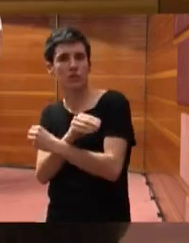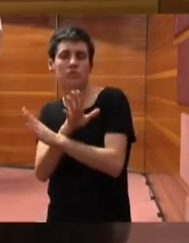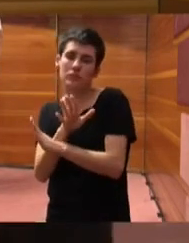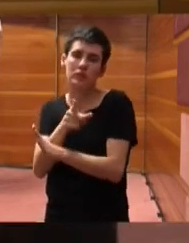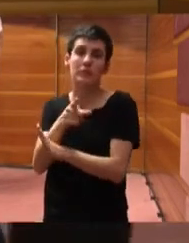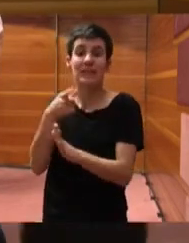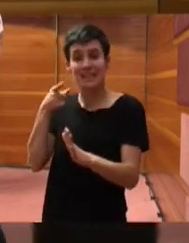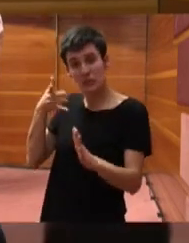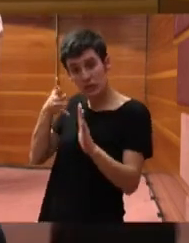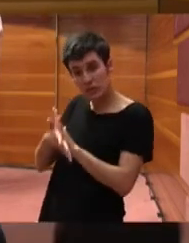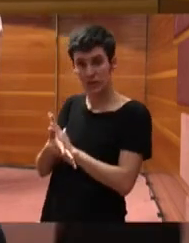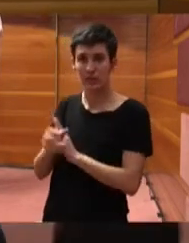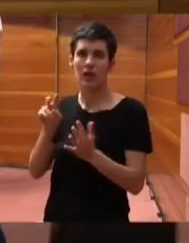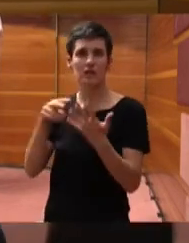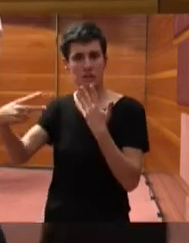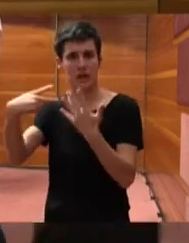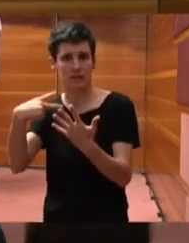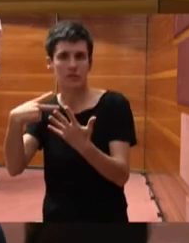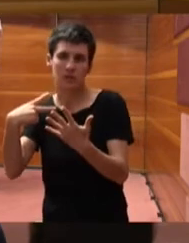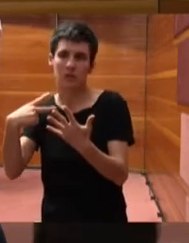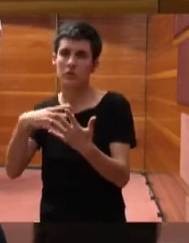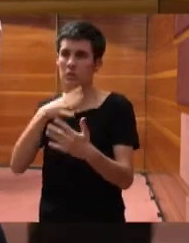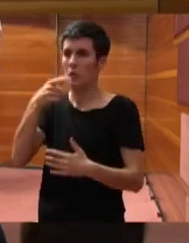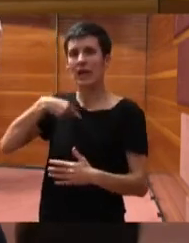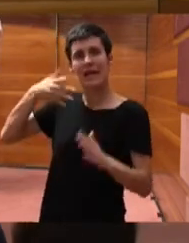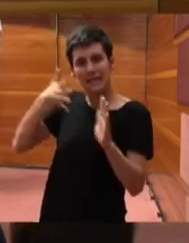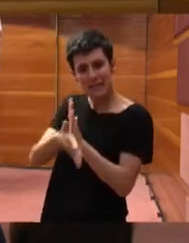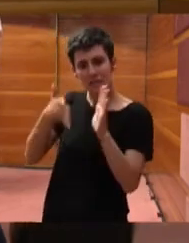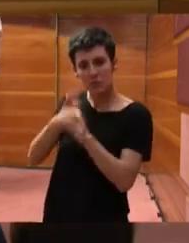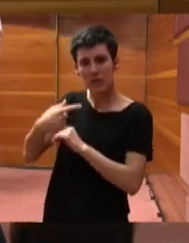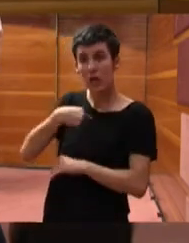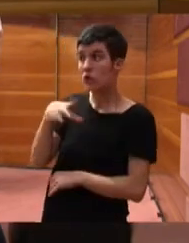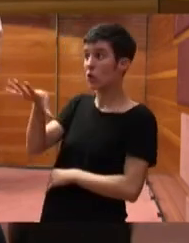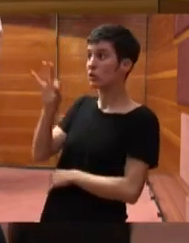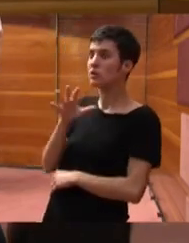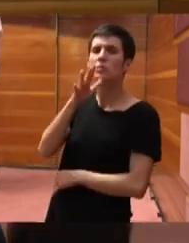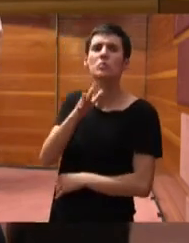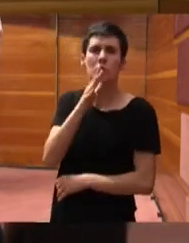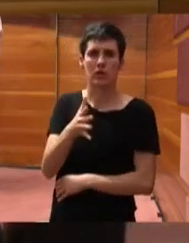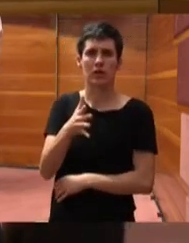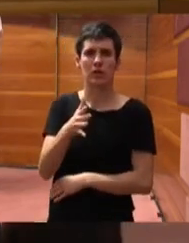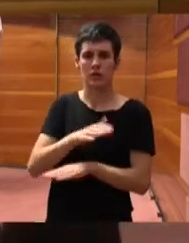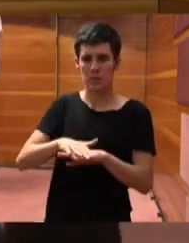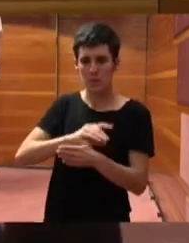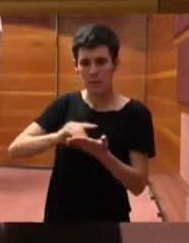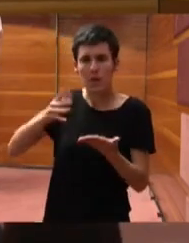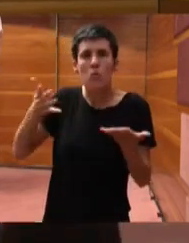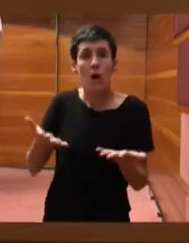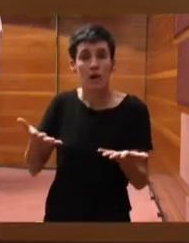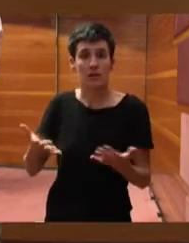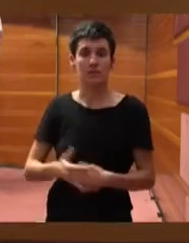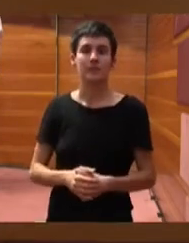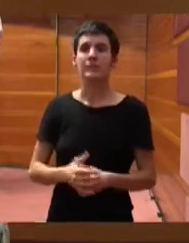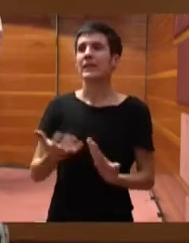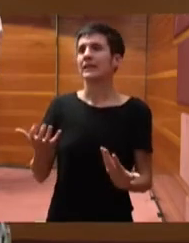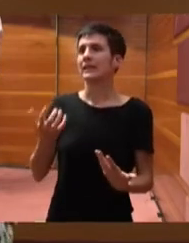camino? Ese es transparente, el que explica las decisiones que ha tomado en base a los datos, por supuesto. El